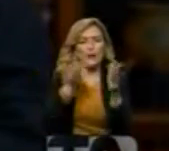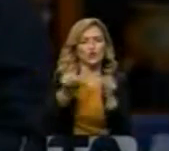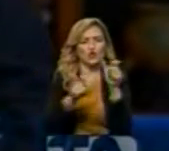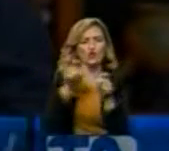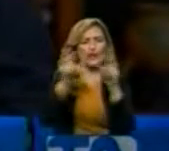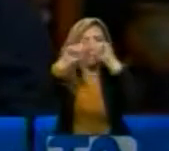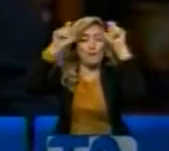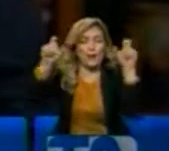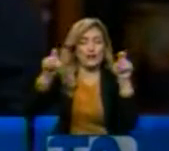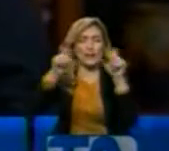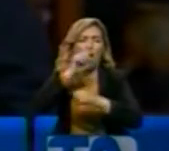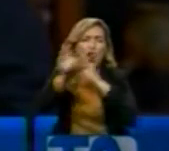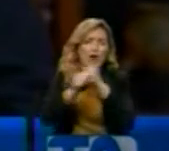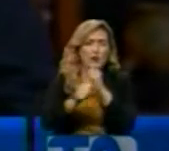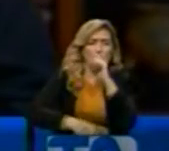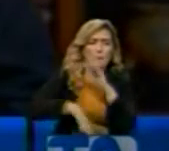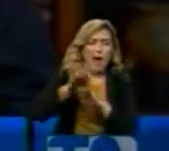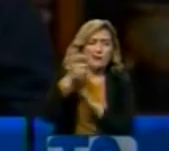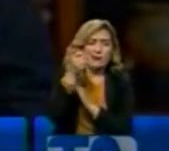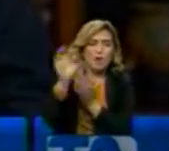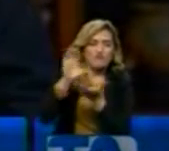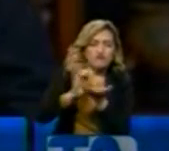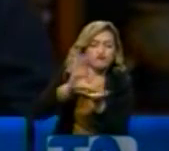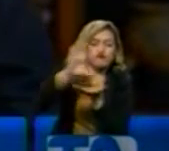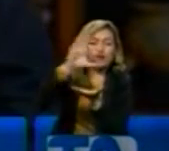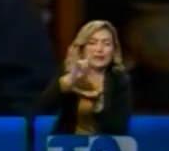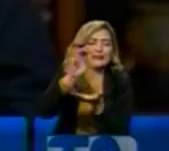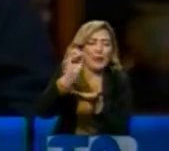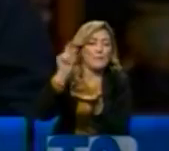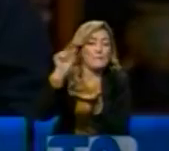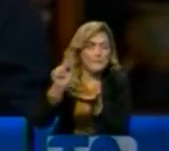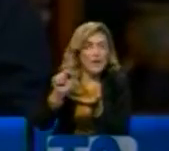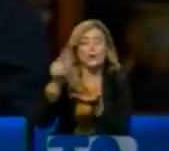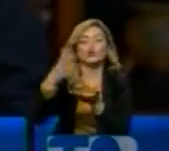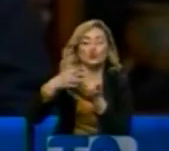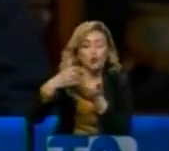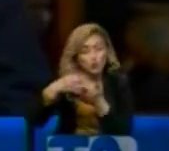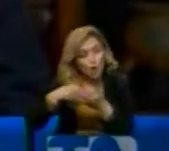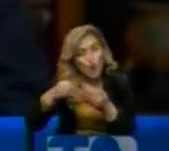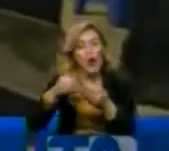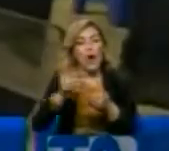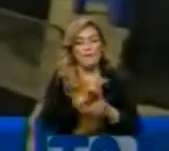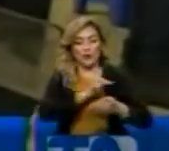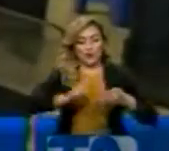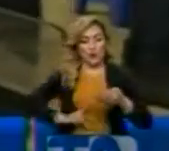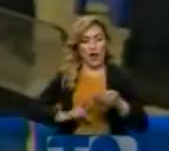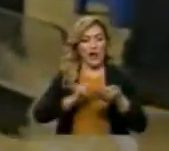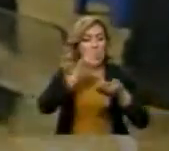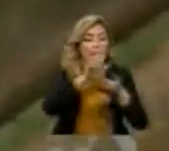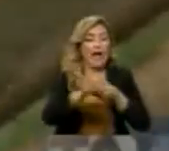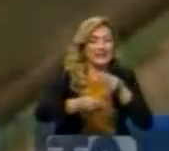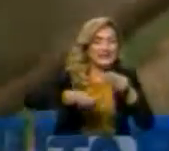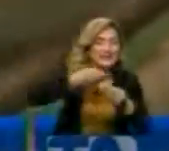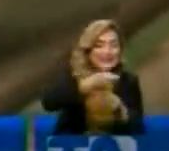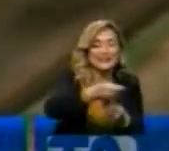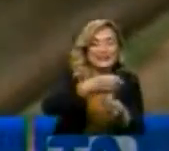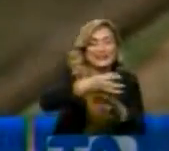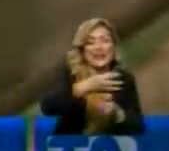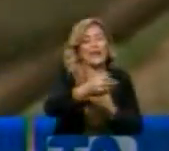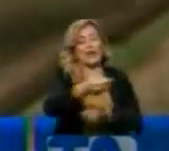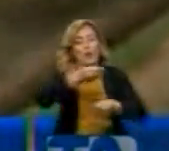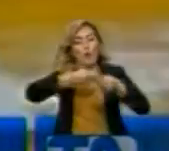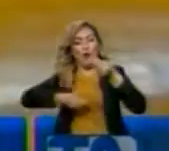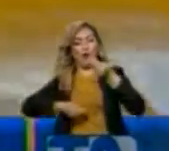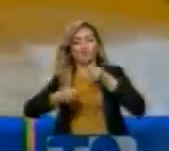mayores a $100,000 al año no tendrán derecho a las deducciones de impuesto a la renta en gastos personales. También las empresas que más ingresos